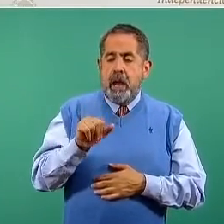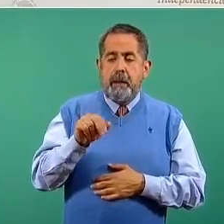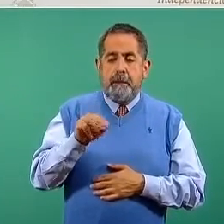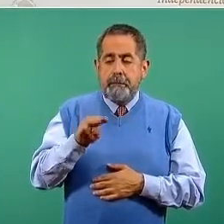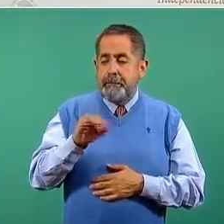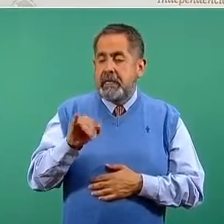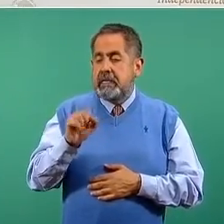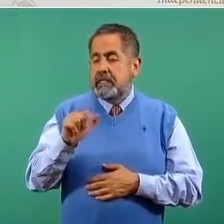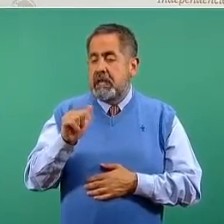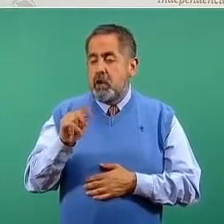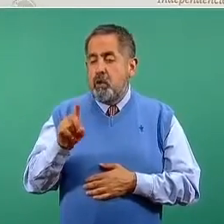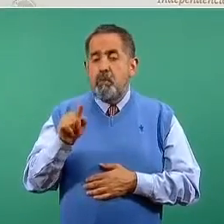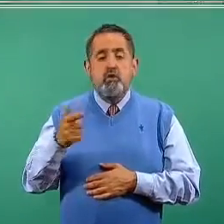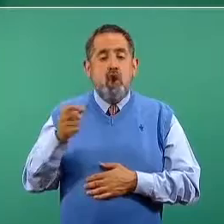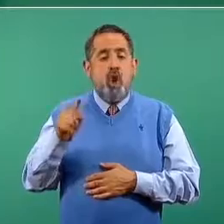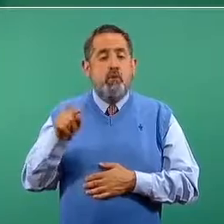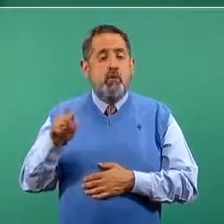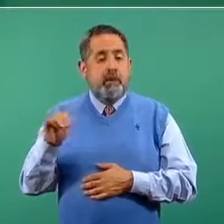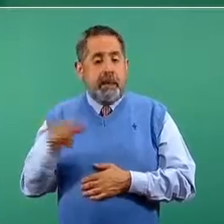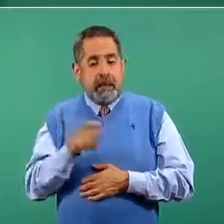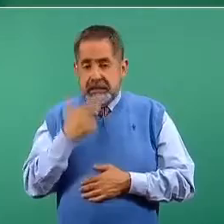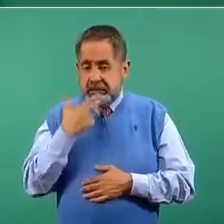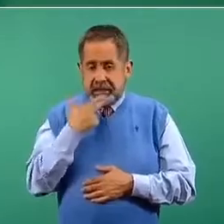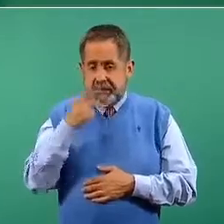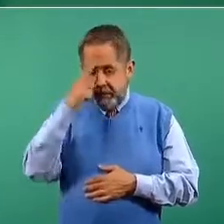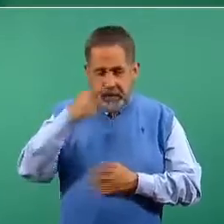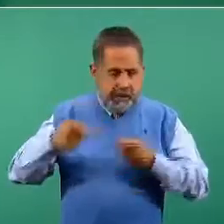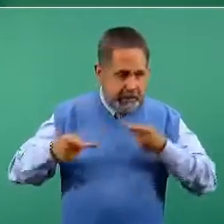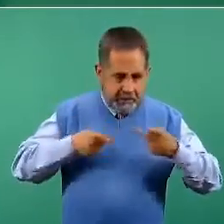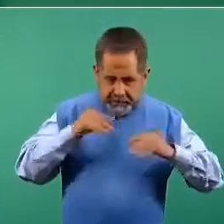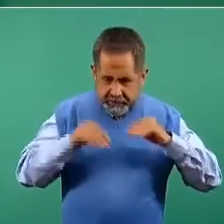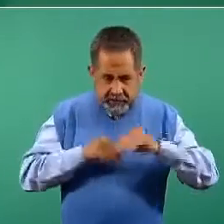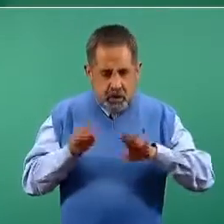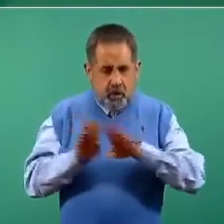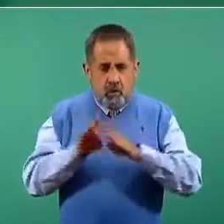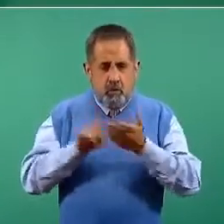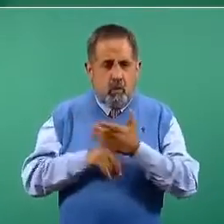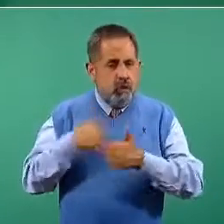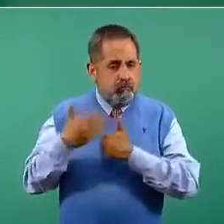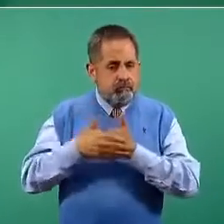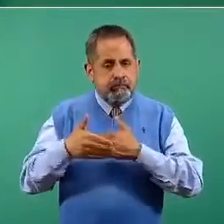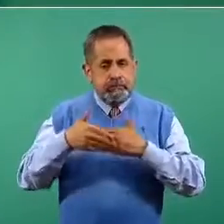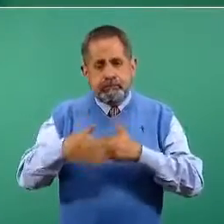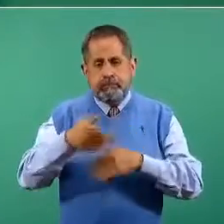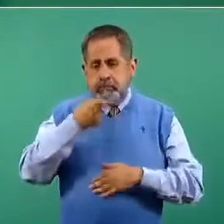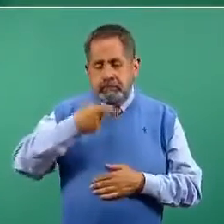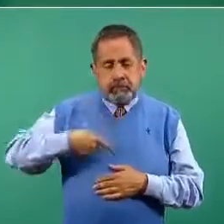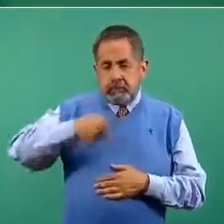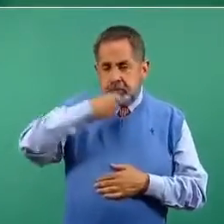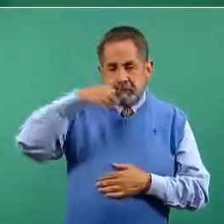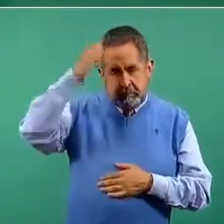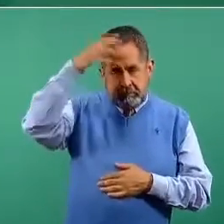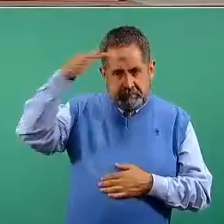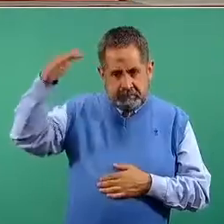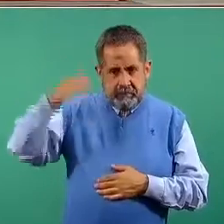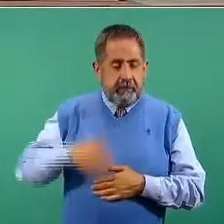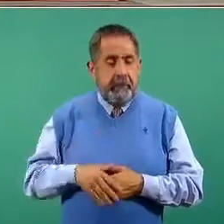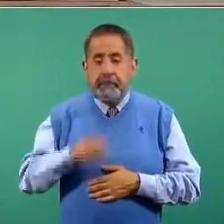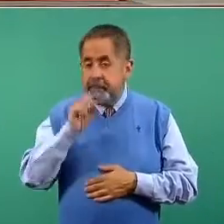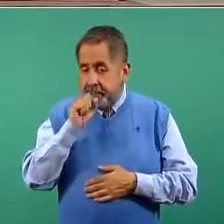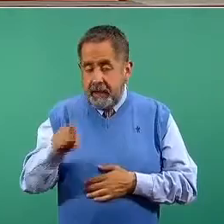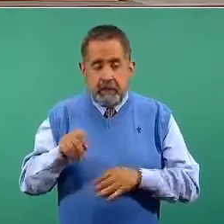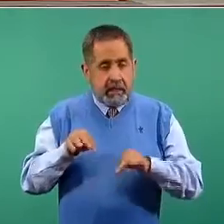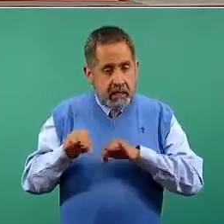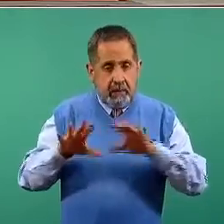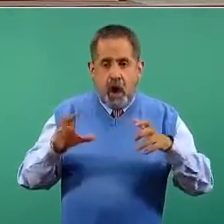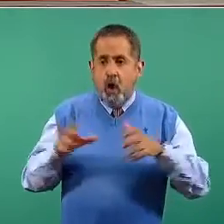mivacuna.salud.gov.mx, que en su momento fue útil para hacer la planeación de la logística de vacunación de las personas adultas mayores. También el trabajo de